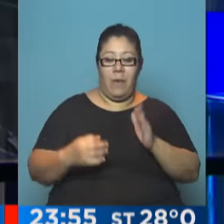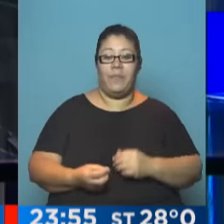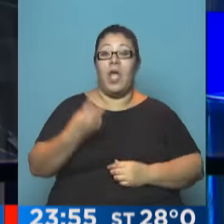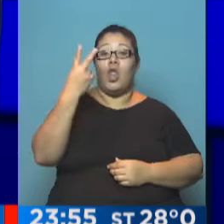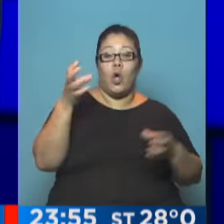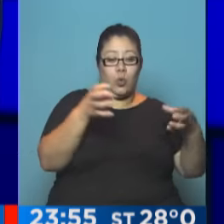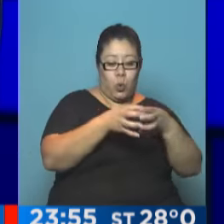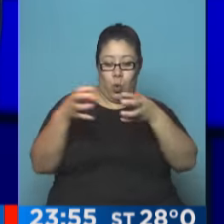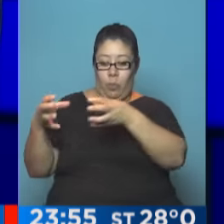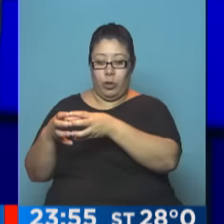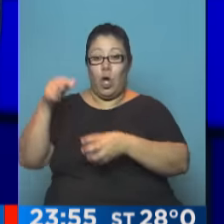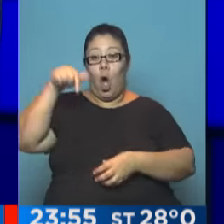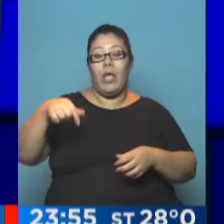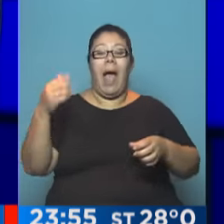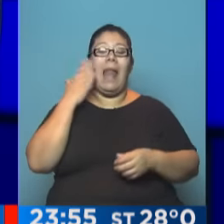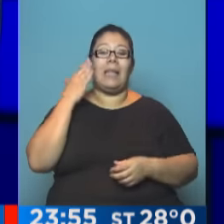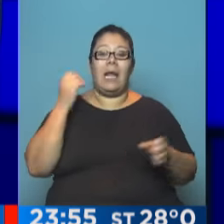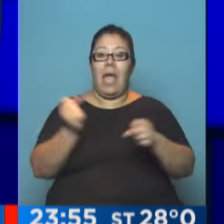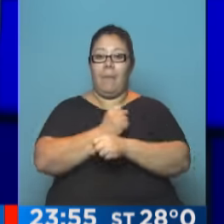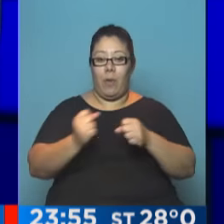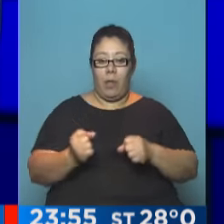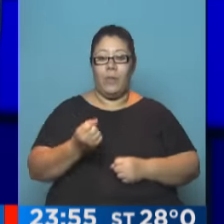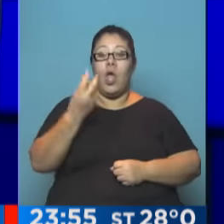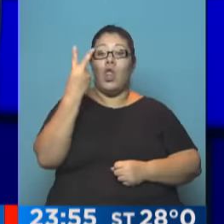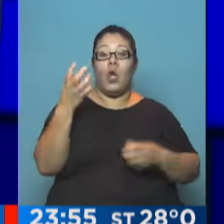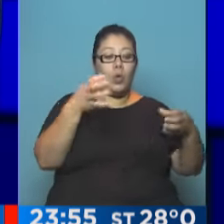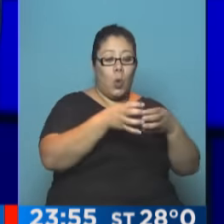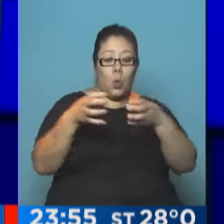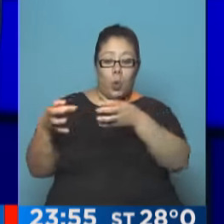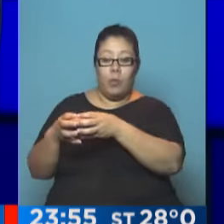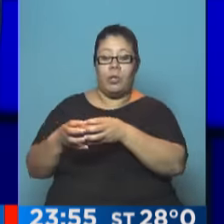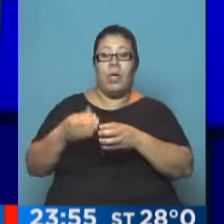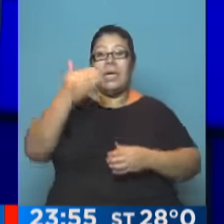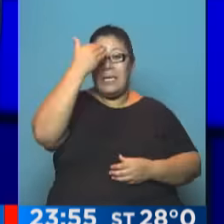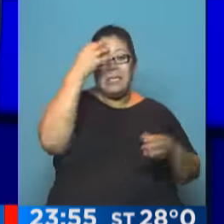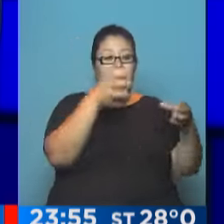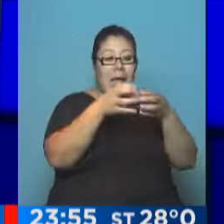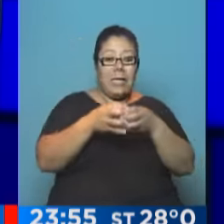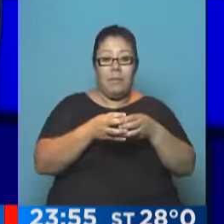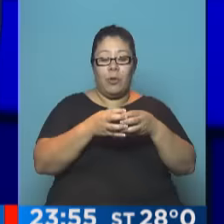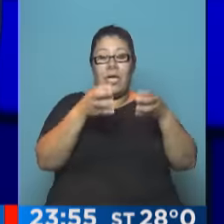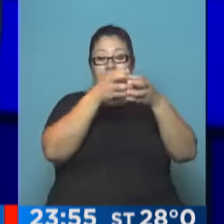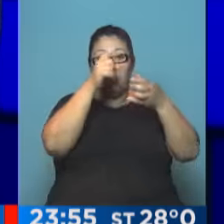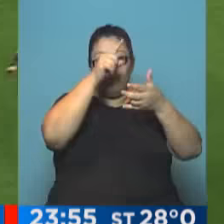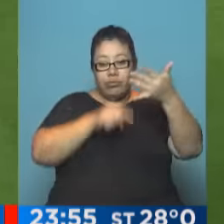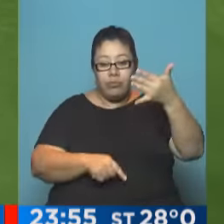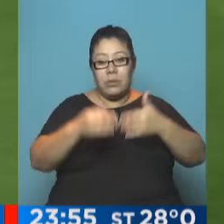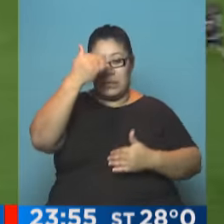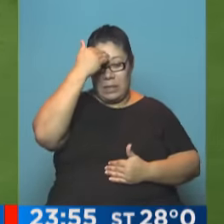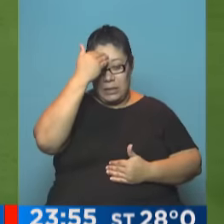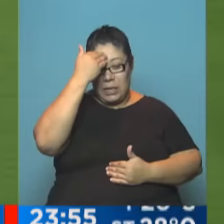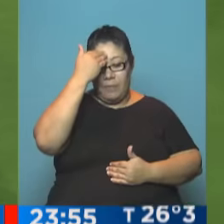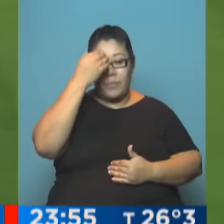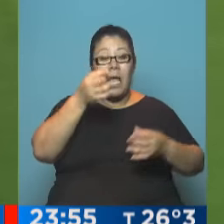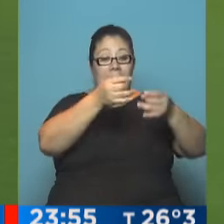zonas. Se definió esta tarde. Se van a dividir en dos grupos de 15 equipos cada uno. Habrá una fecha de interzonales, es decir, de